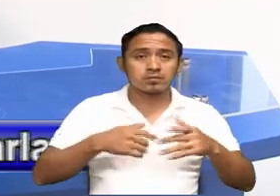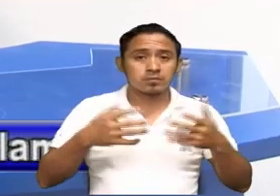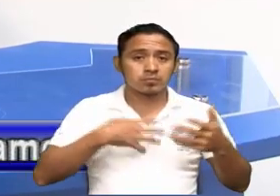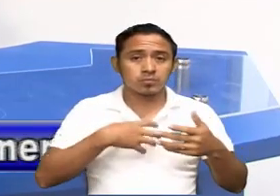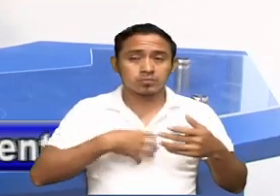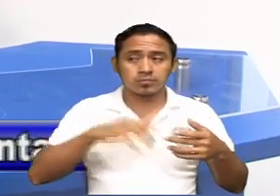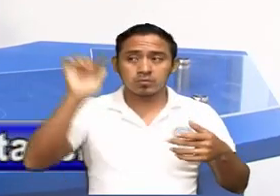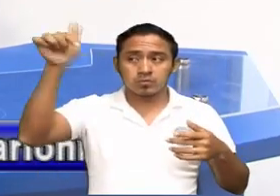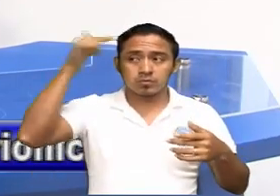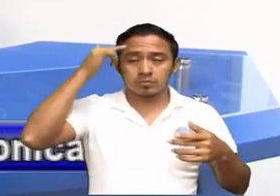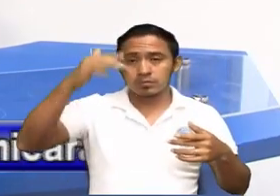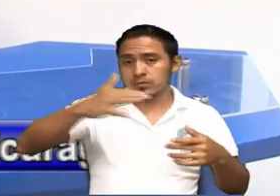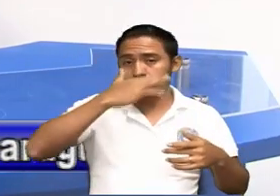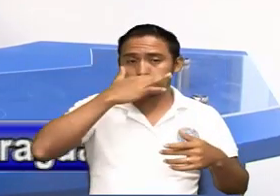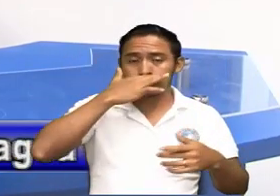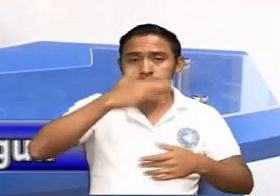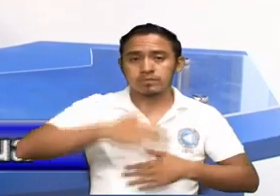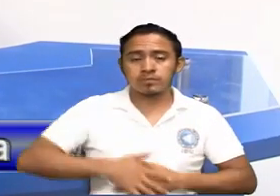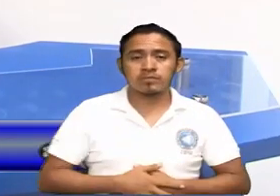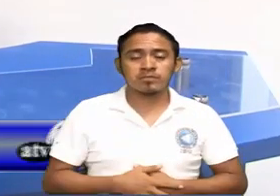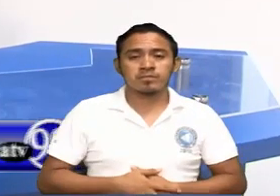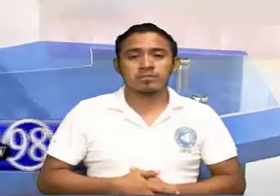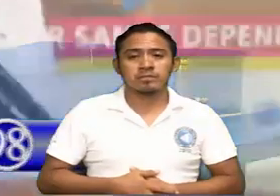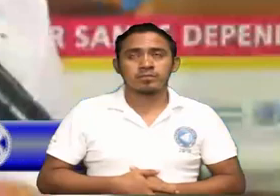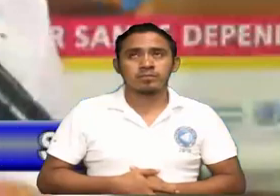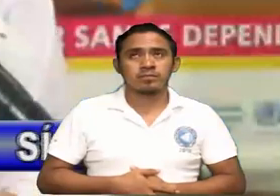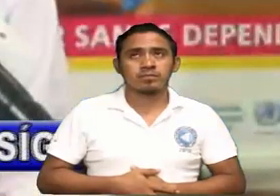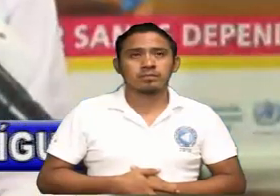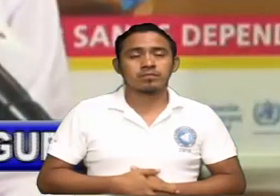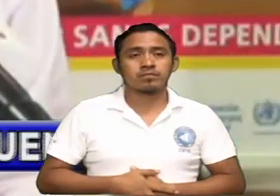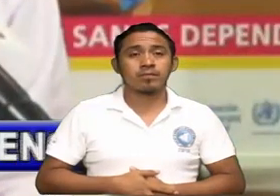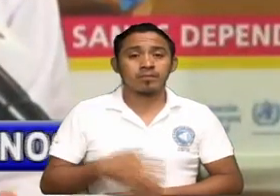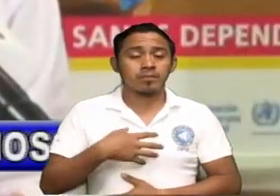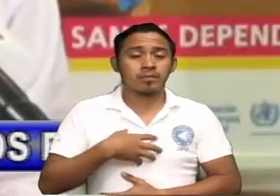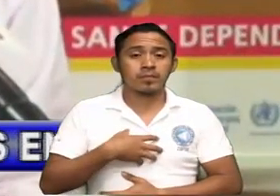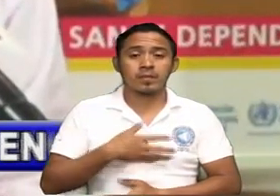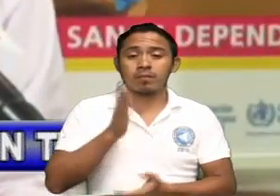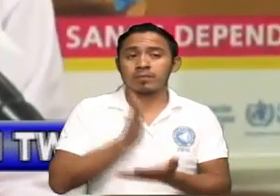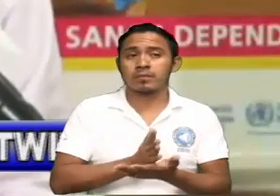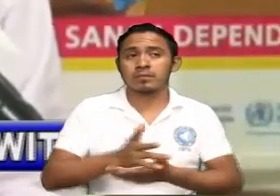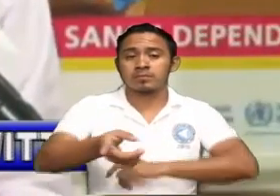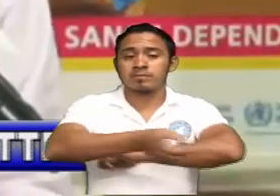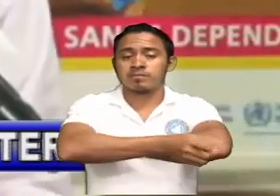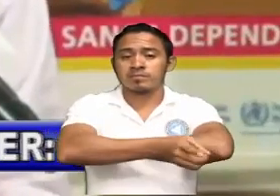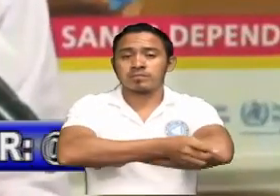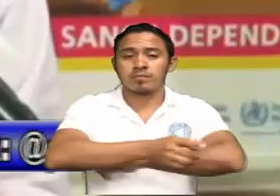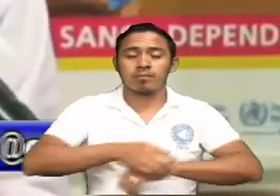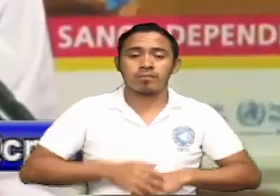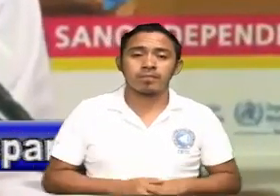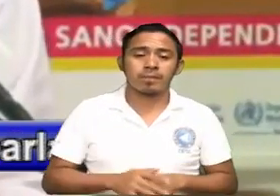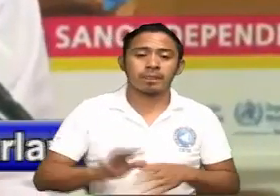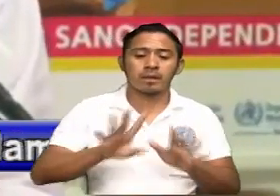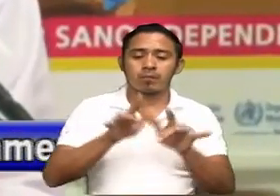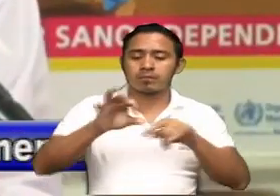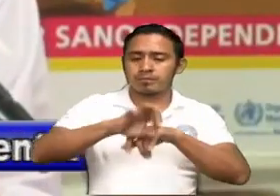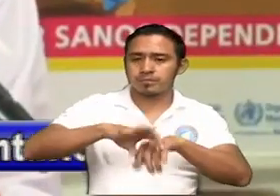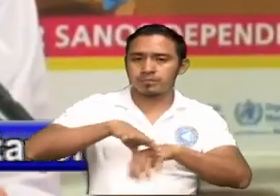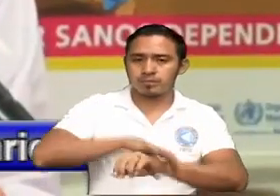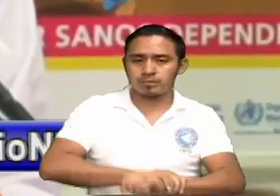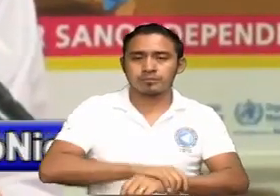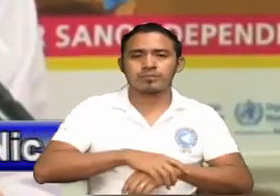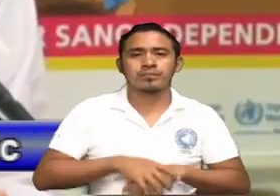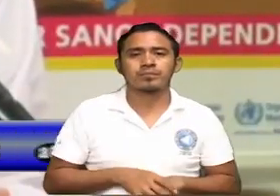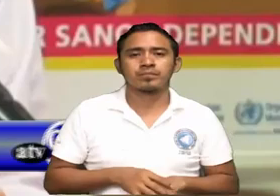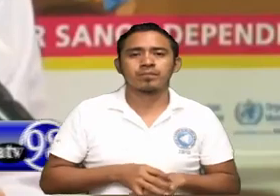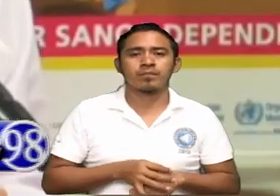por el Gobierno de Reconciliación y Unidad Nacional. Siguiendo el mandato del comandante Daniel y la compañera Rosario, en